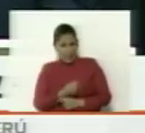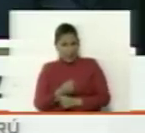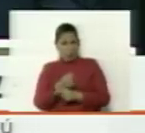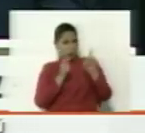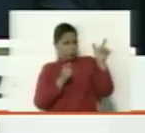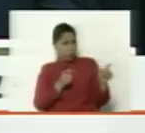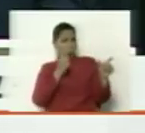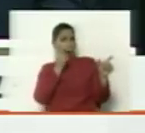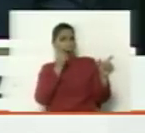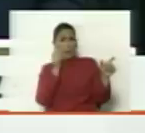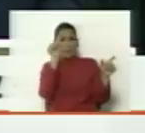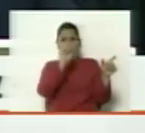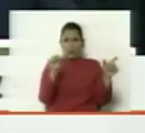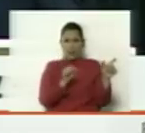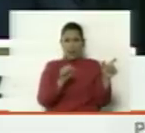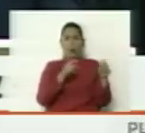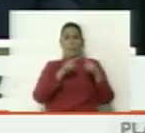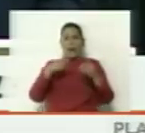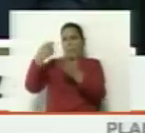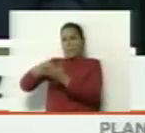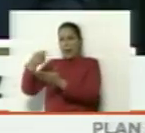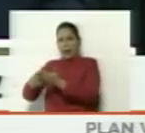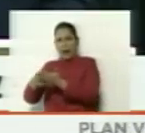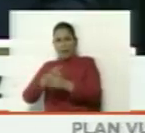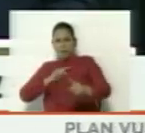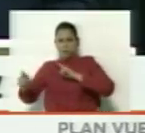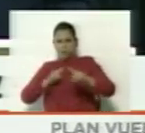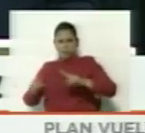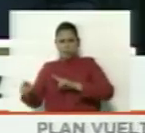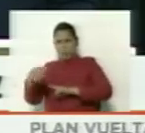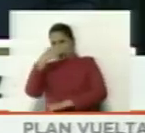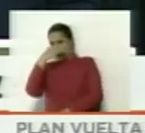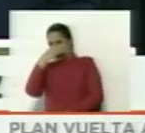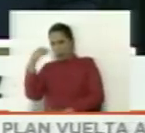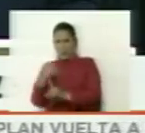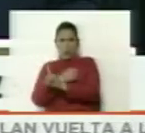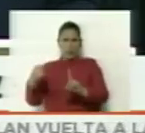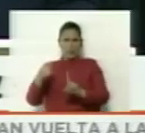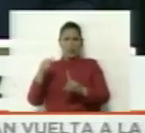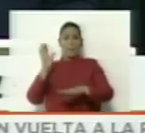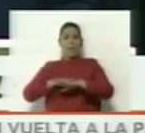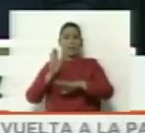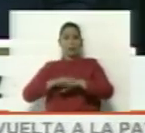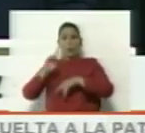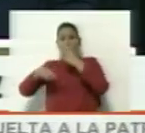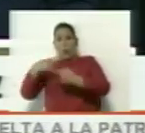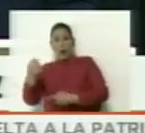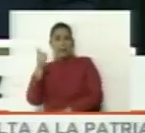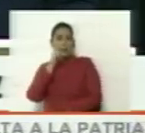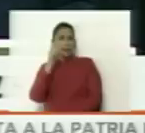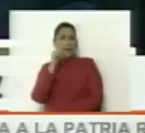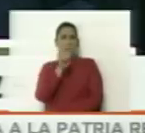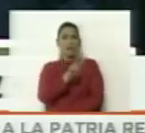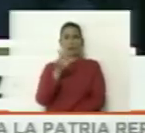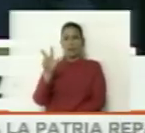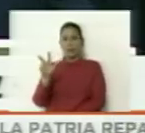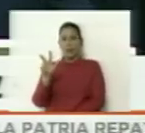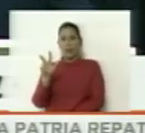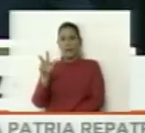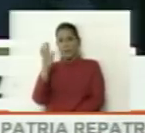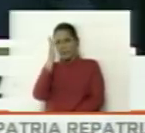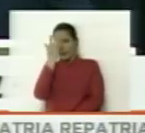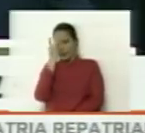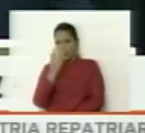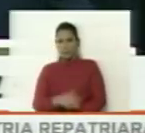financiar las acciones de violencia y terroristas que se perpetraron al día siguiente, el sábado 23 de